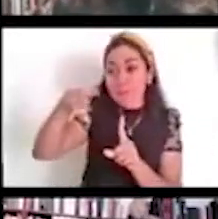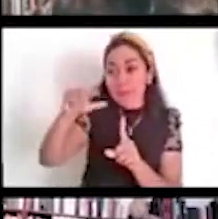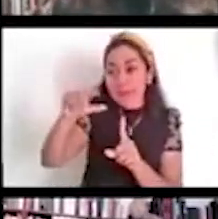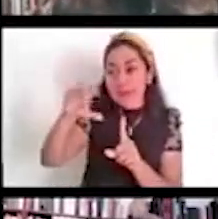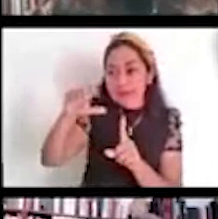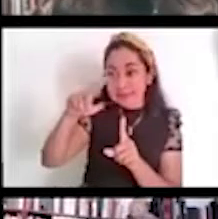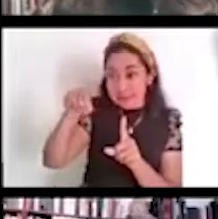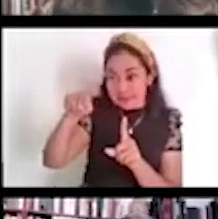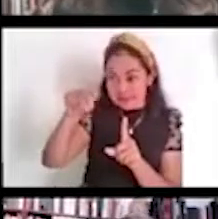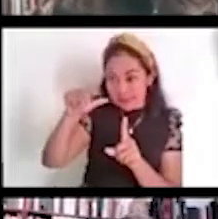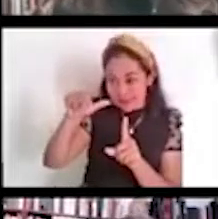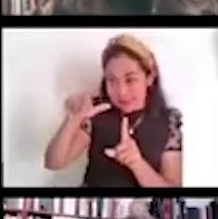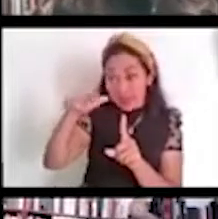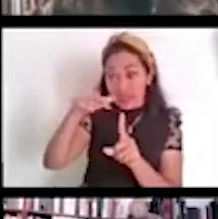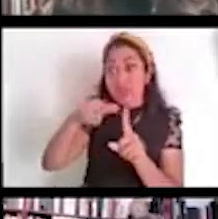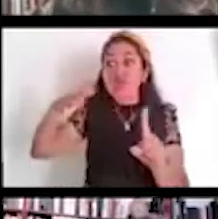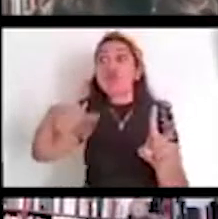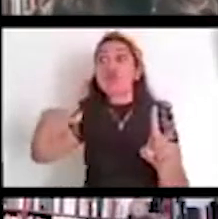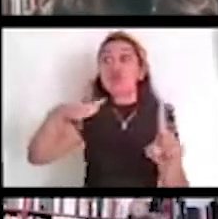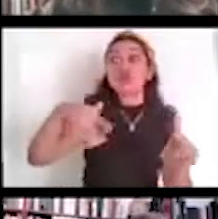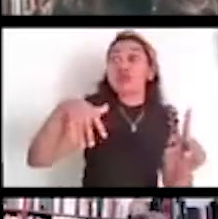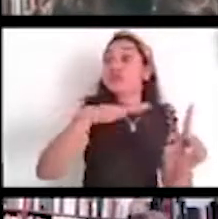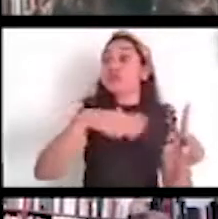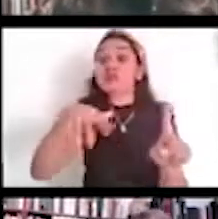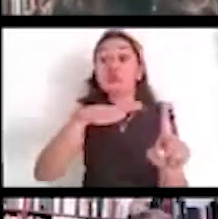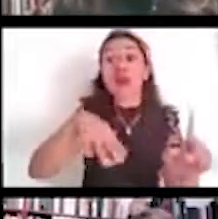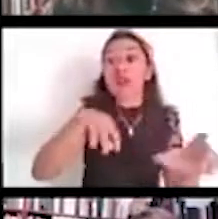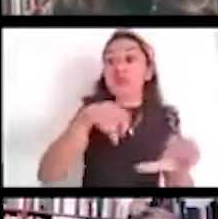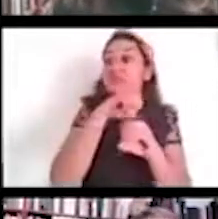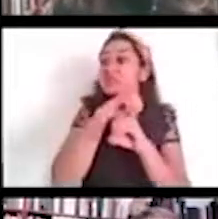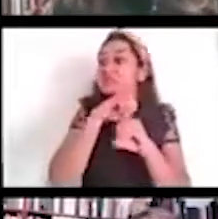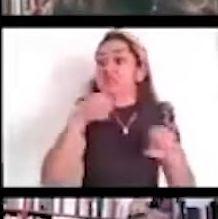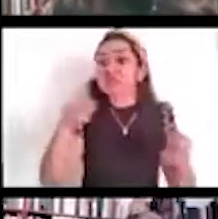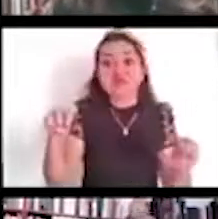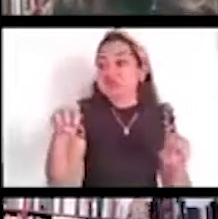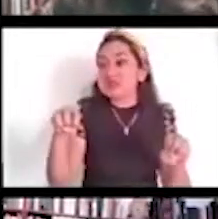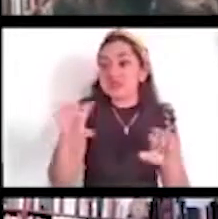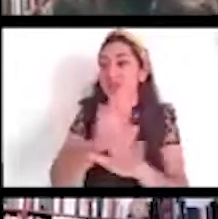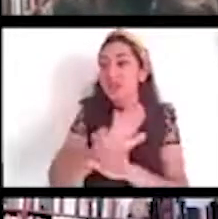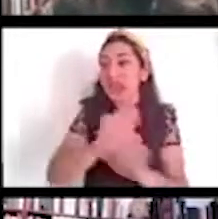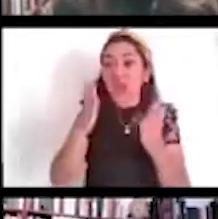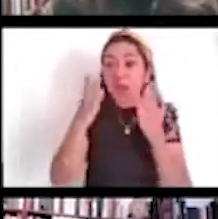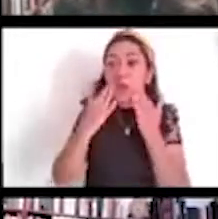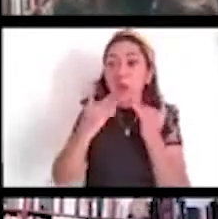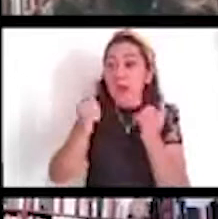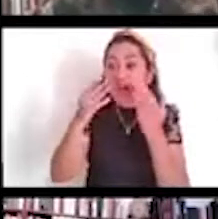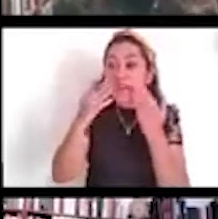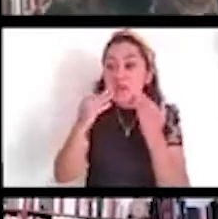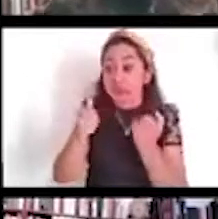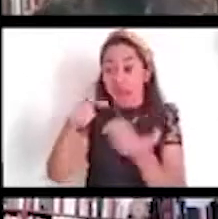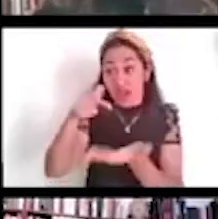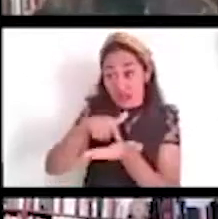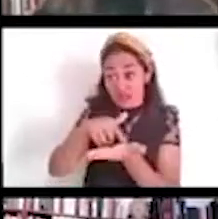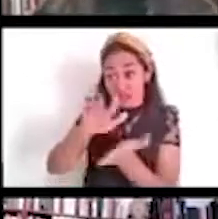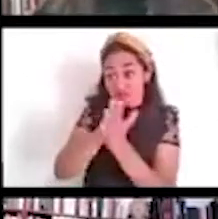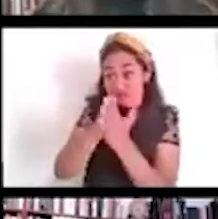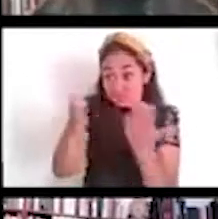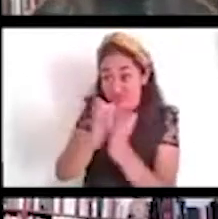nunca apareció. O sea, no está escrito que se haya encontrado a Maxtla, se lo